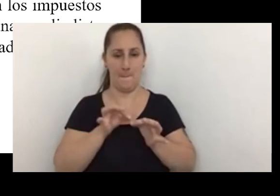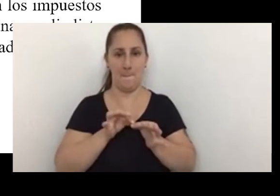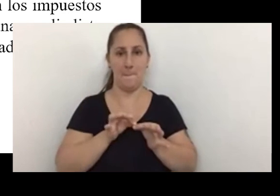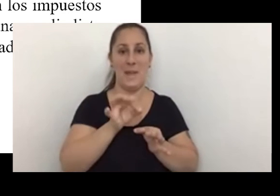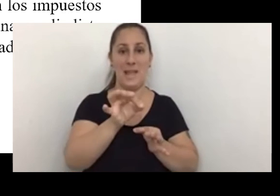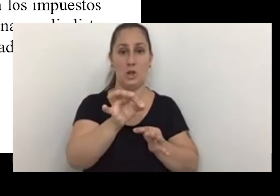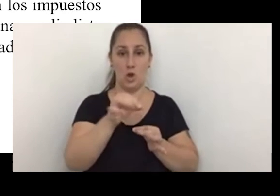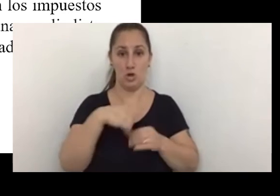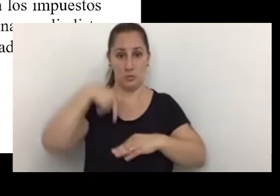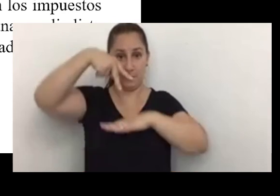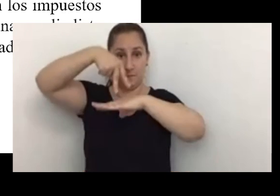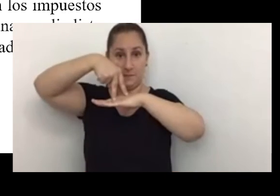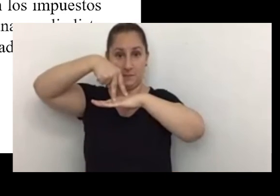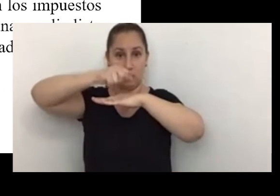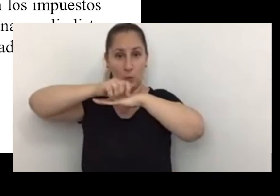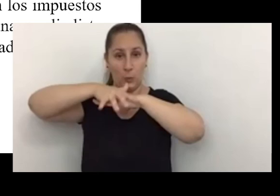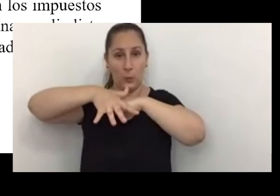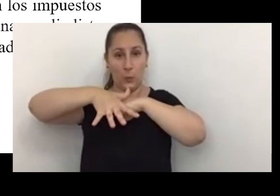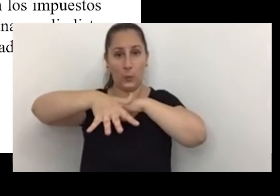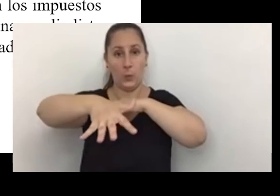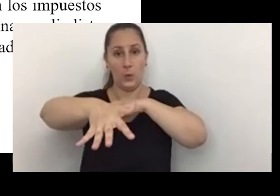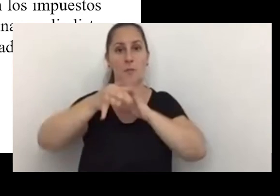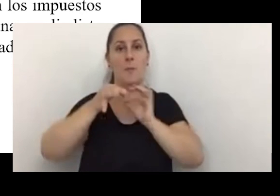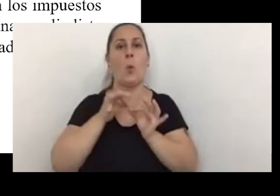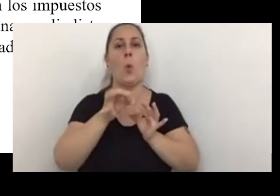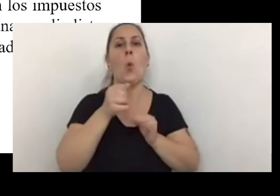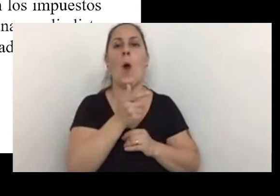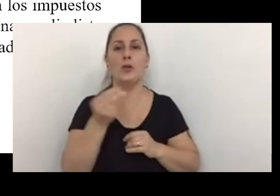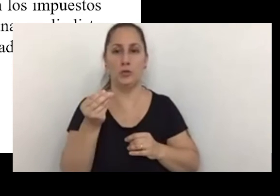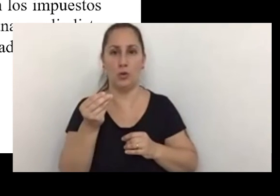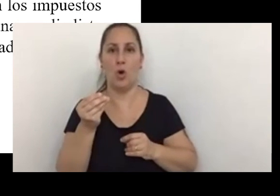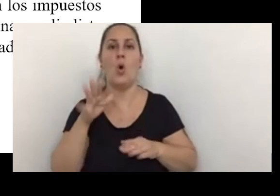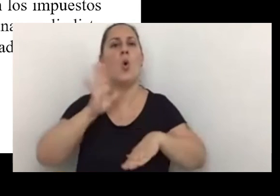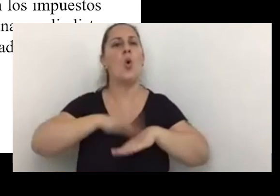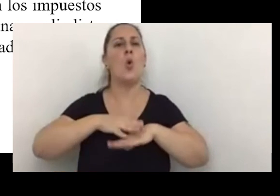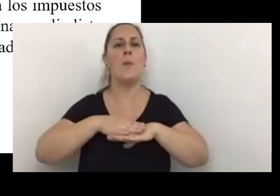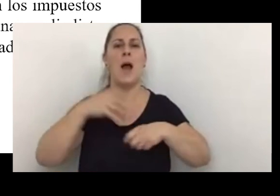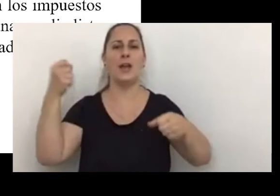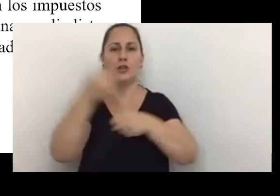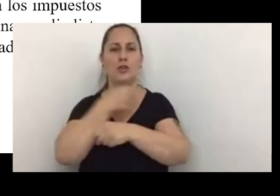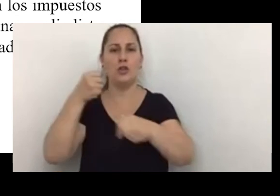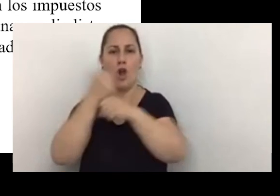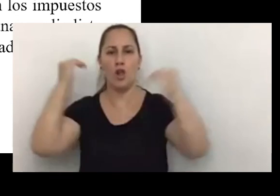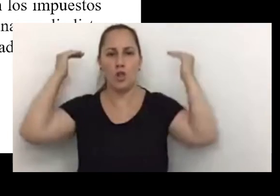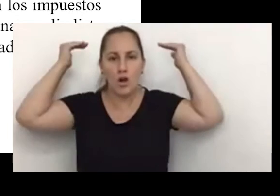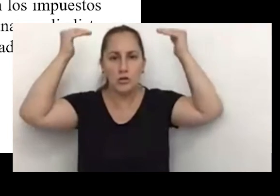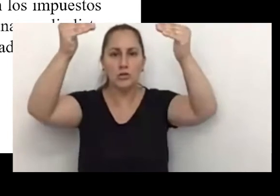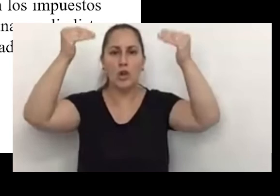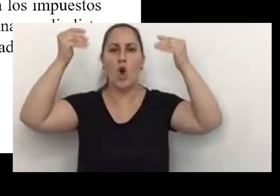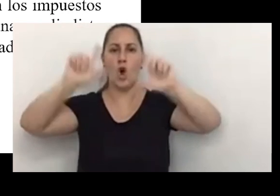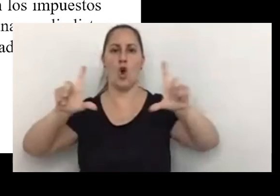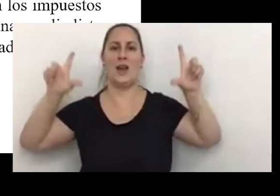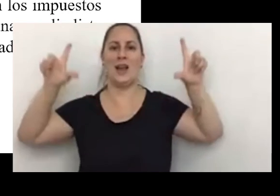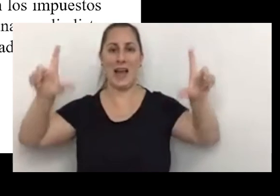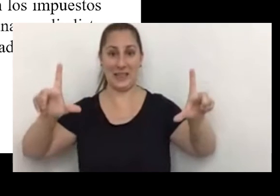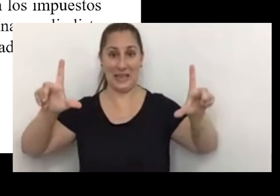la sombra producto de las instalaciones de toldos o de carteles. Ese impacto de la sombra en la